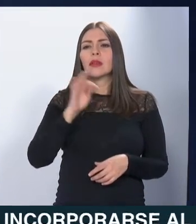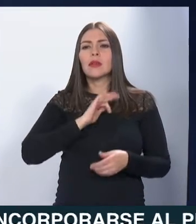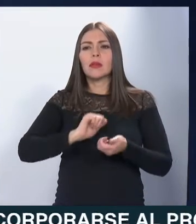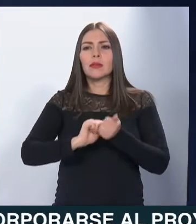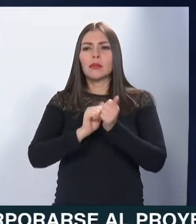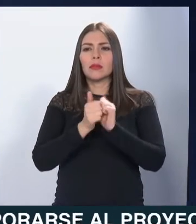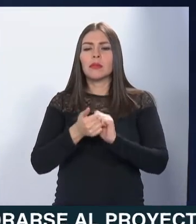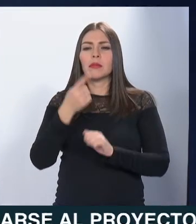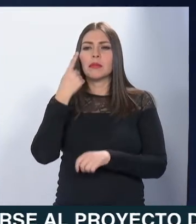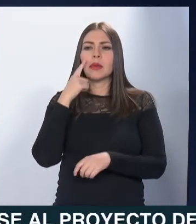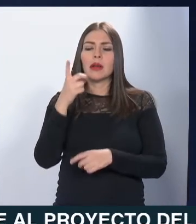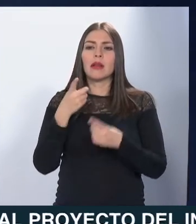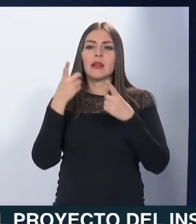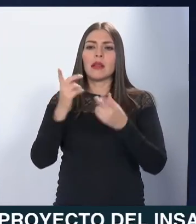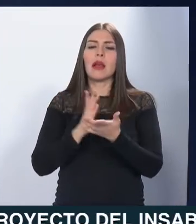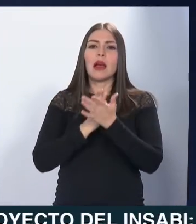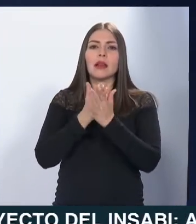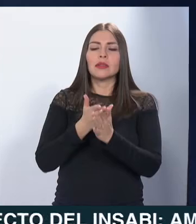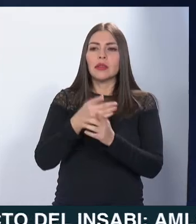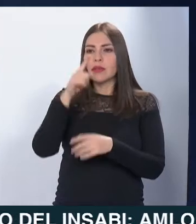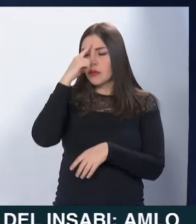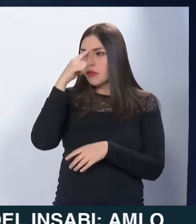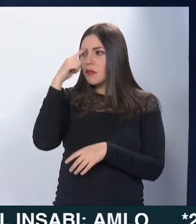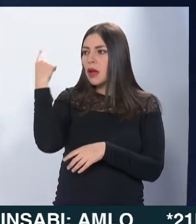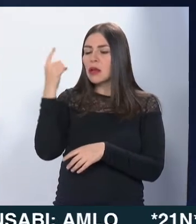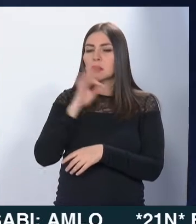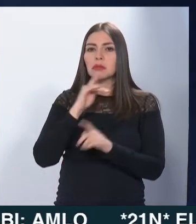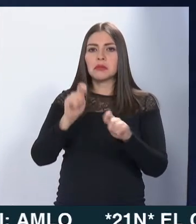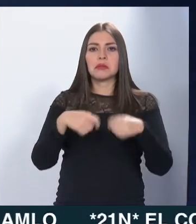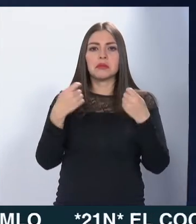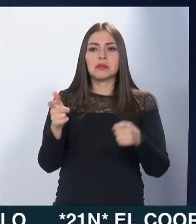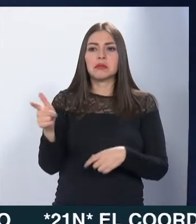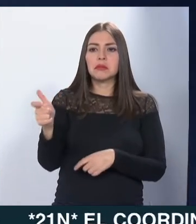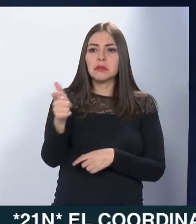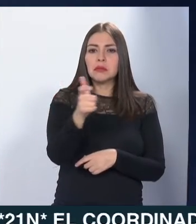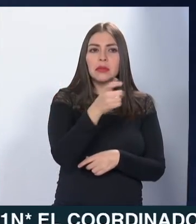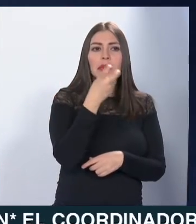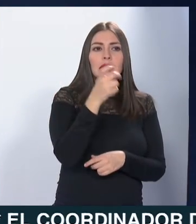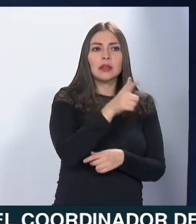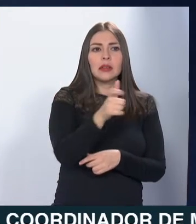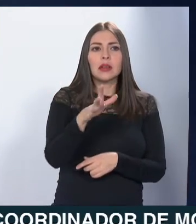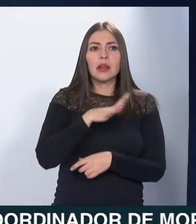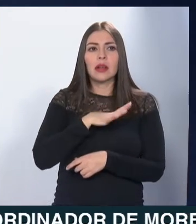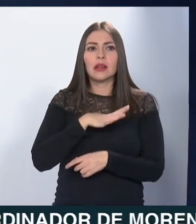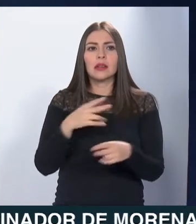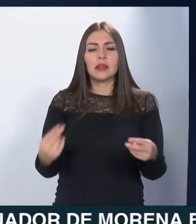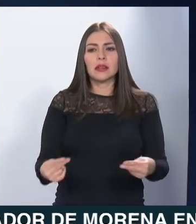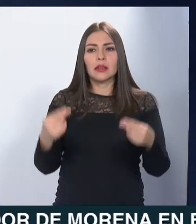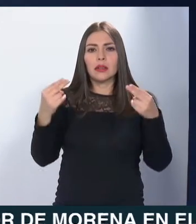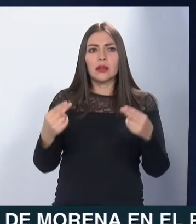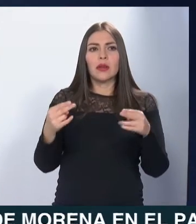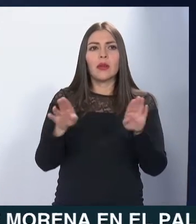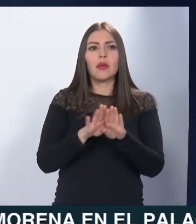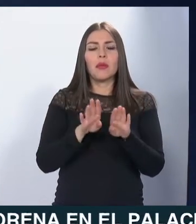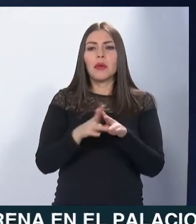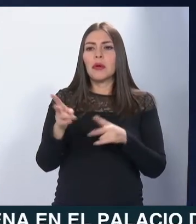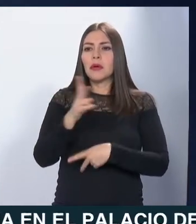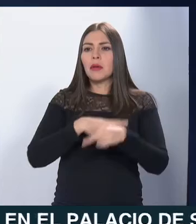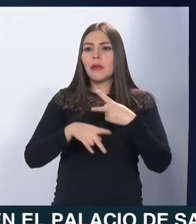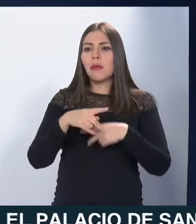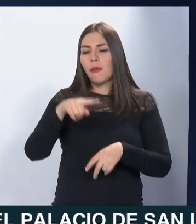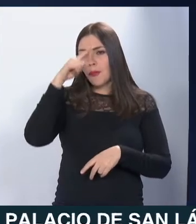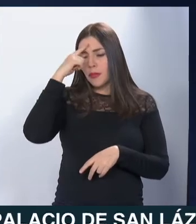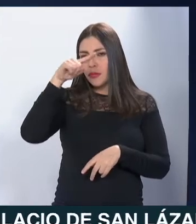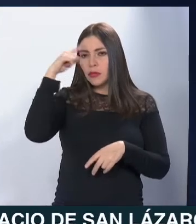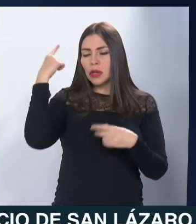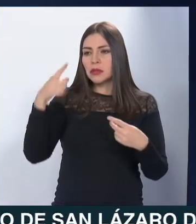acceso a las armas que sin duda vienen del gran negocio de la fabricación, de la venta y del tráfico de